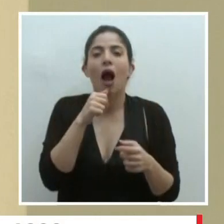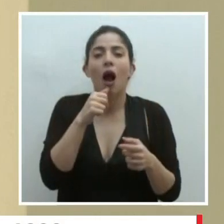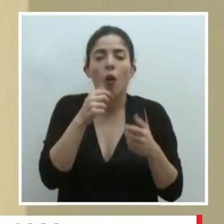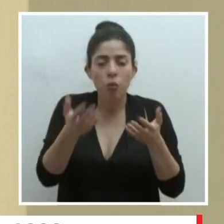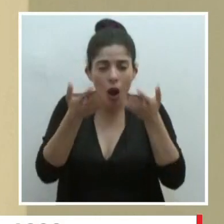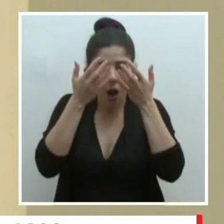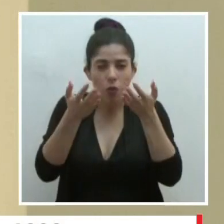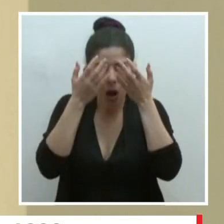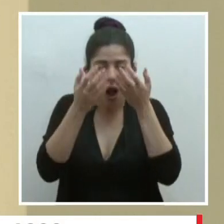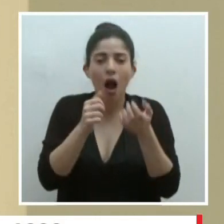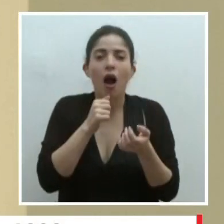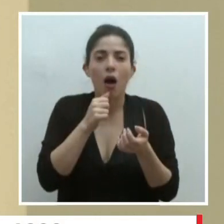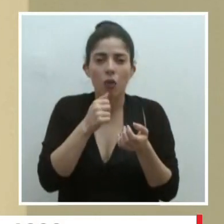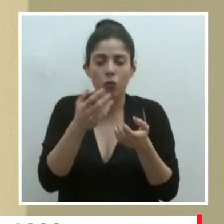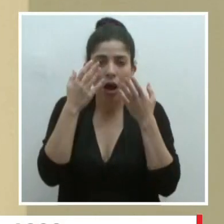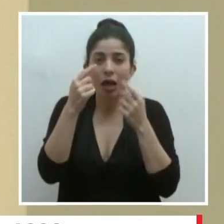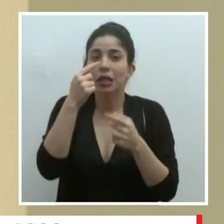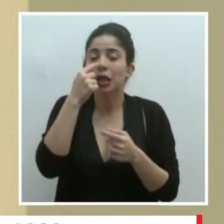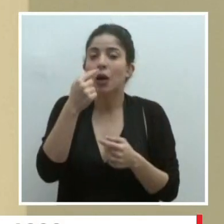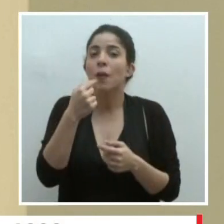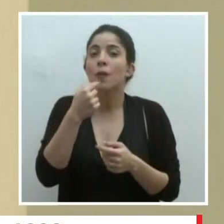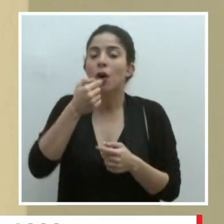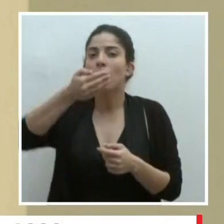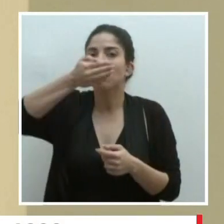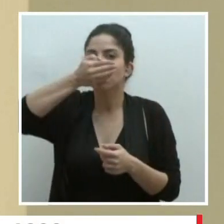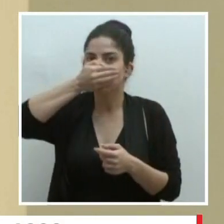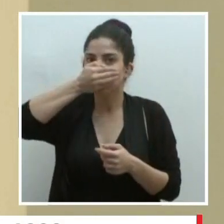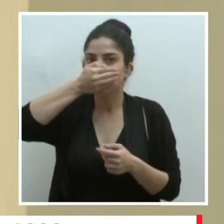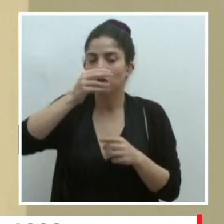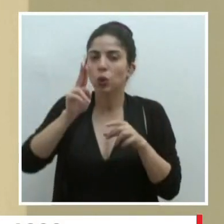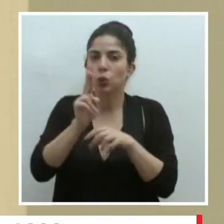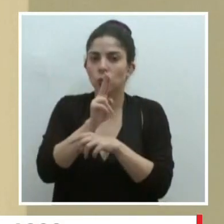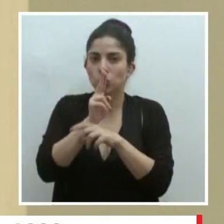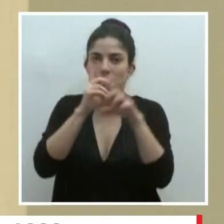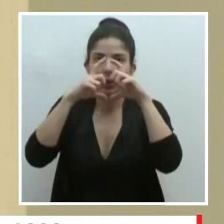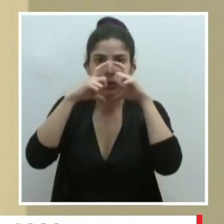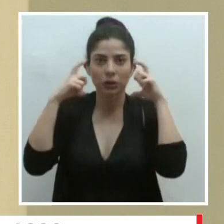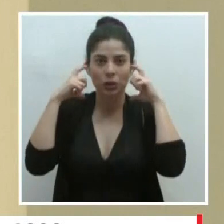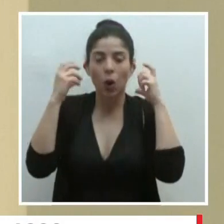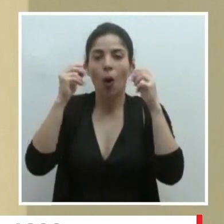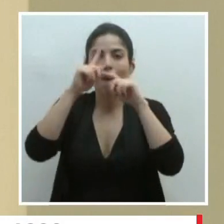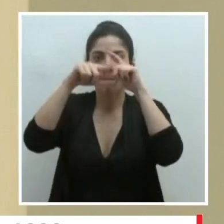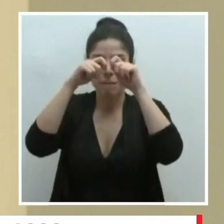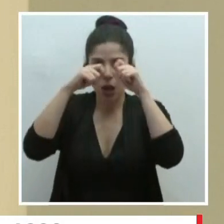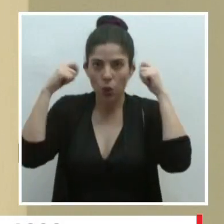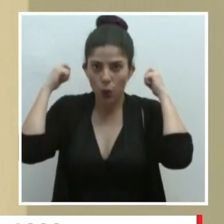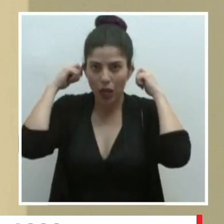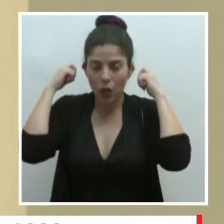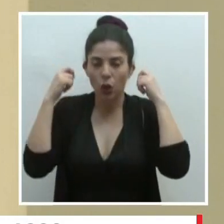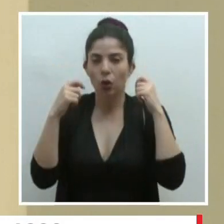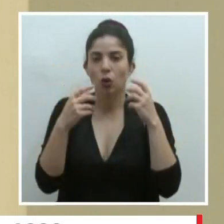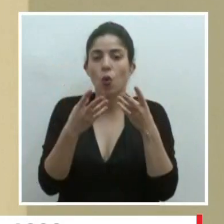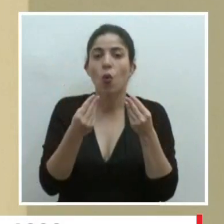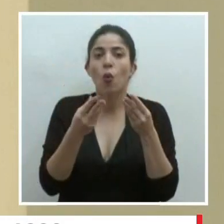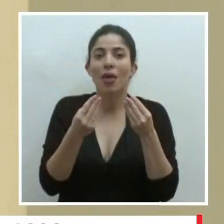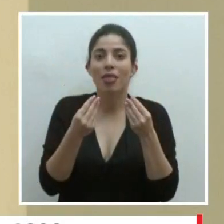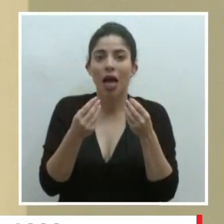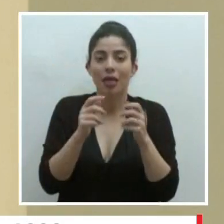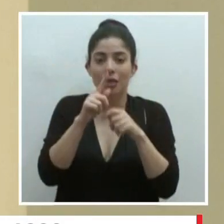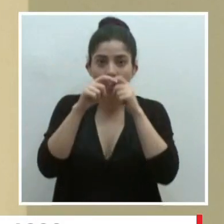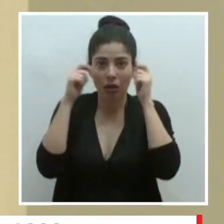agua, también cubrir la nariz y boca, en este caso con las mascarillas, ¿verdad? Los pañuelos de tela que estén humedecidos o las